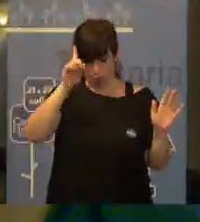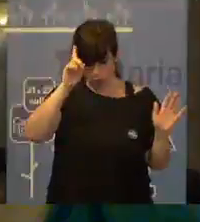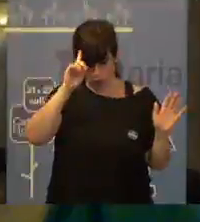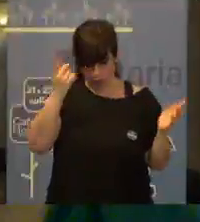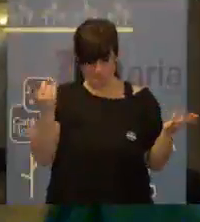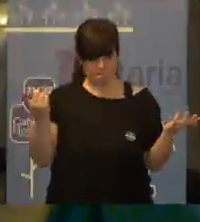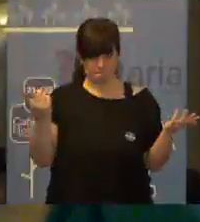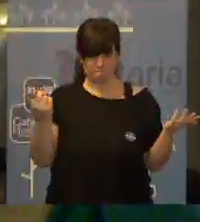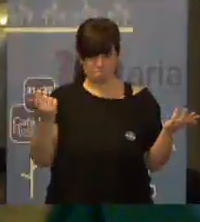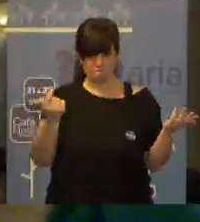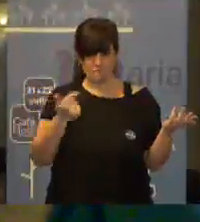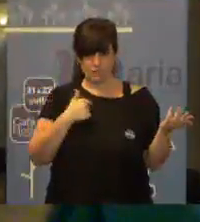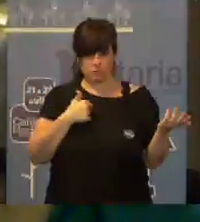impresión